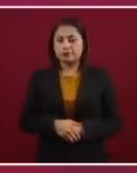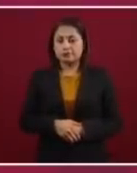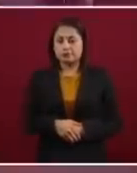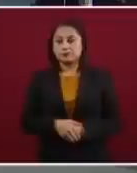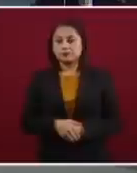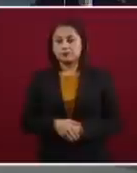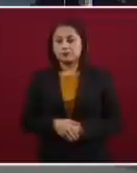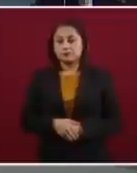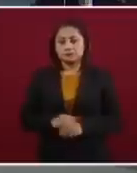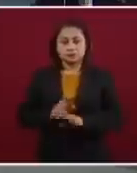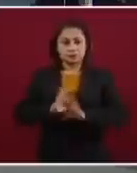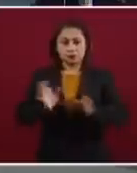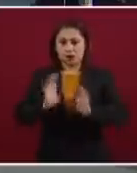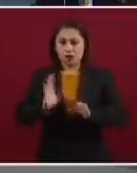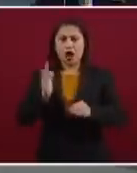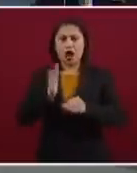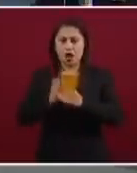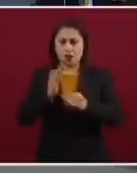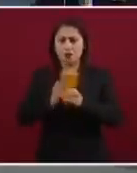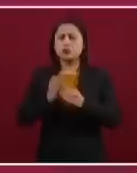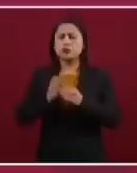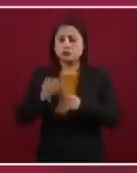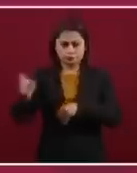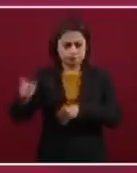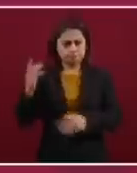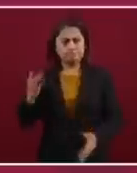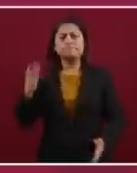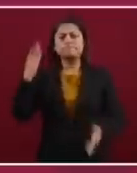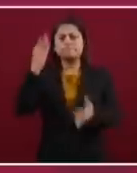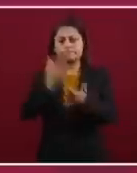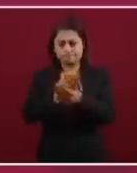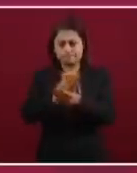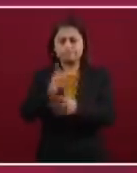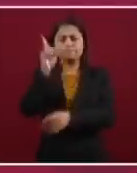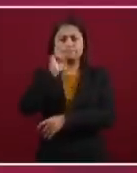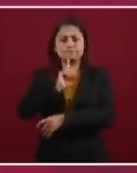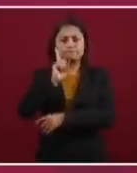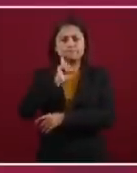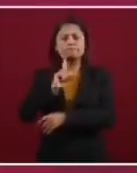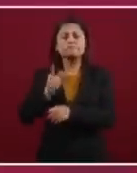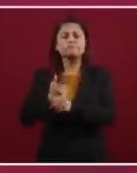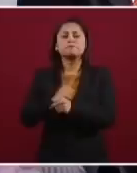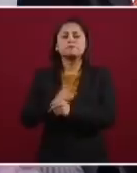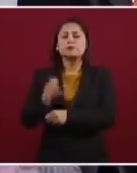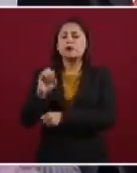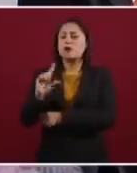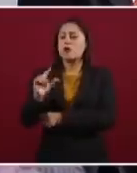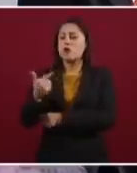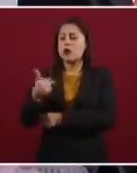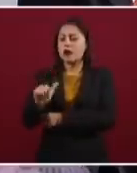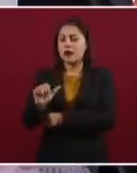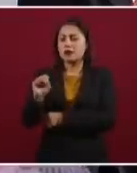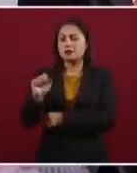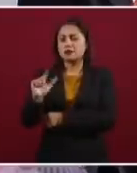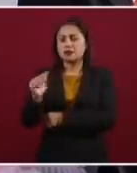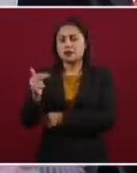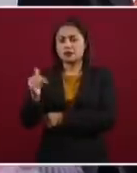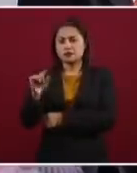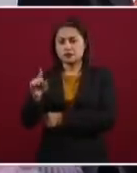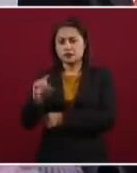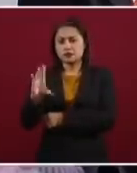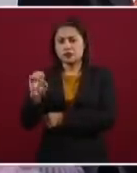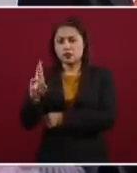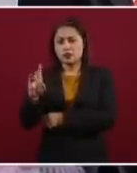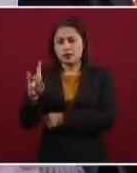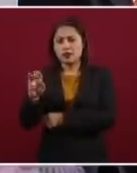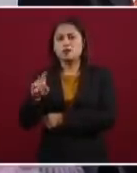ir al despacho de la licenciada olga sánchez cordero y ella los va a